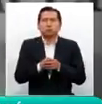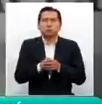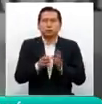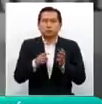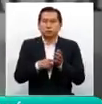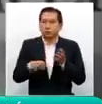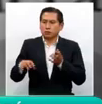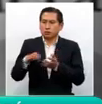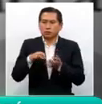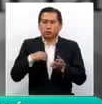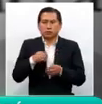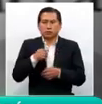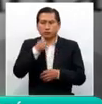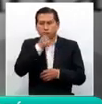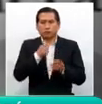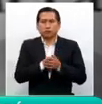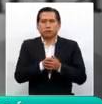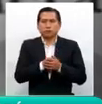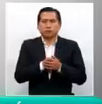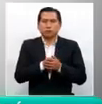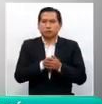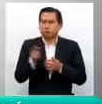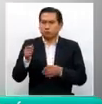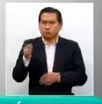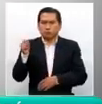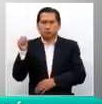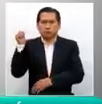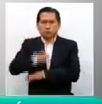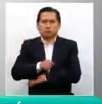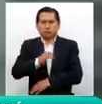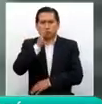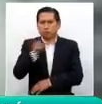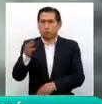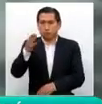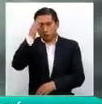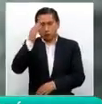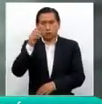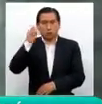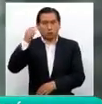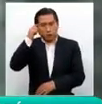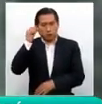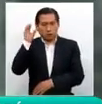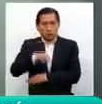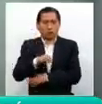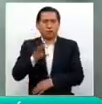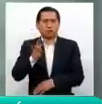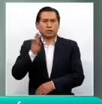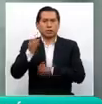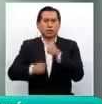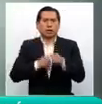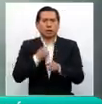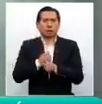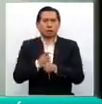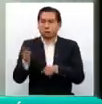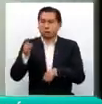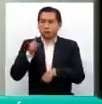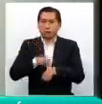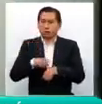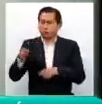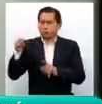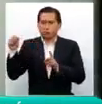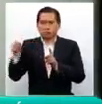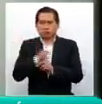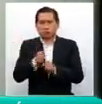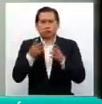muy precaria, ¿no? Con puño de hierro, Banzer gobernaría Bolivia durante 7 años, tiempo en el que torturó